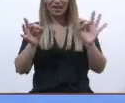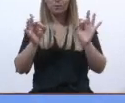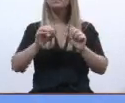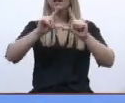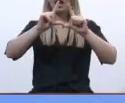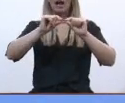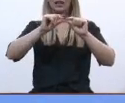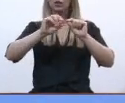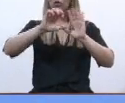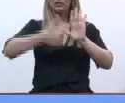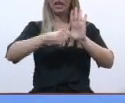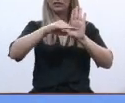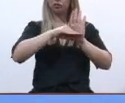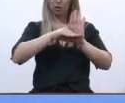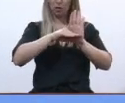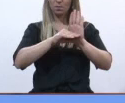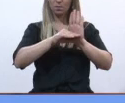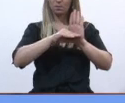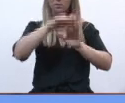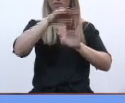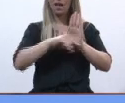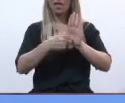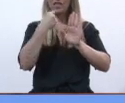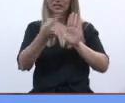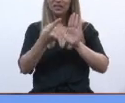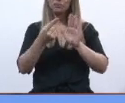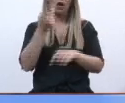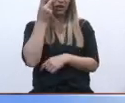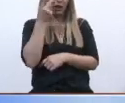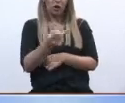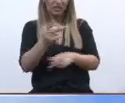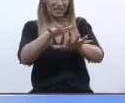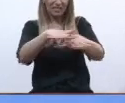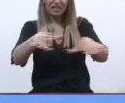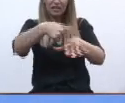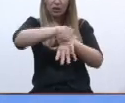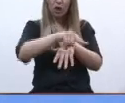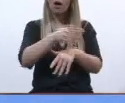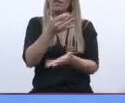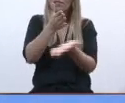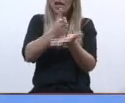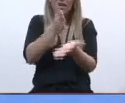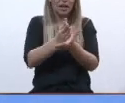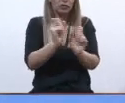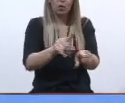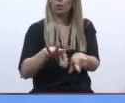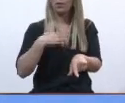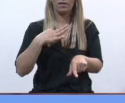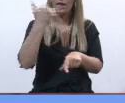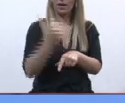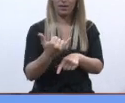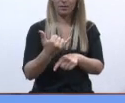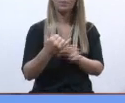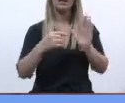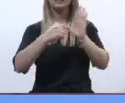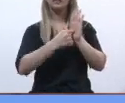6, la misma Convención de los Derechos del Niño, los estados partes reconocen que todo niño tiene el derecho intrínseco a la vida. Y en el